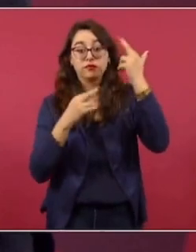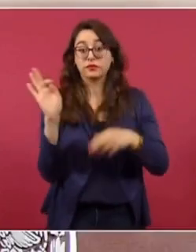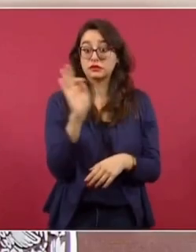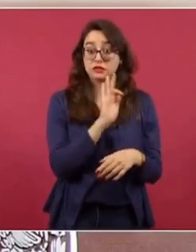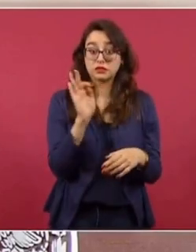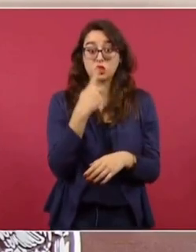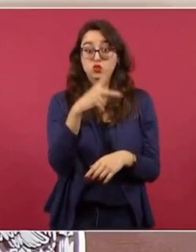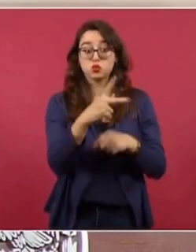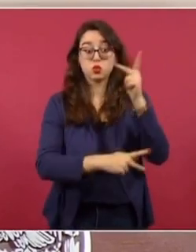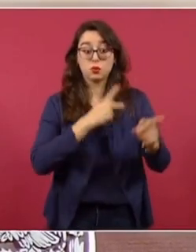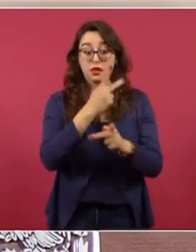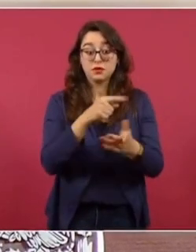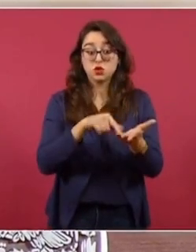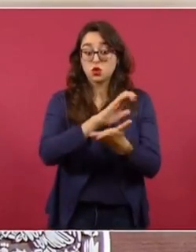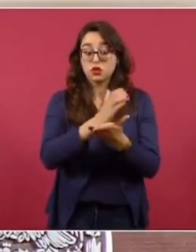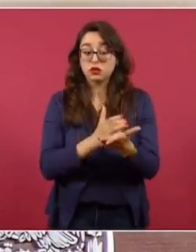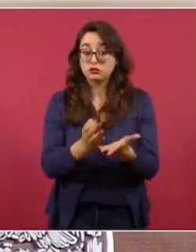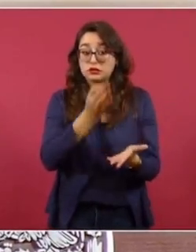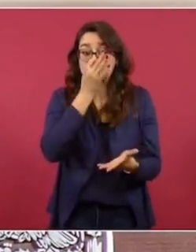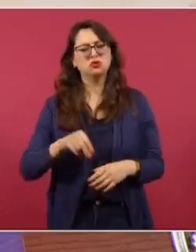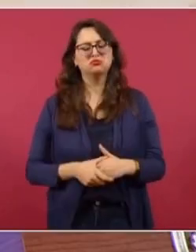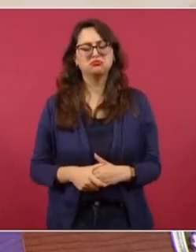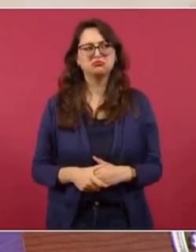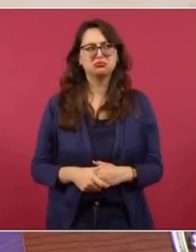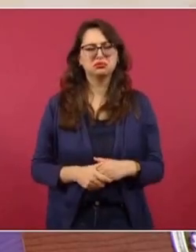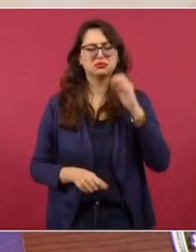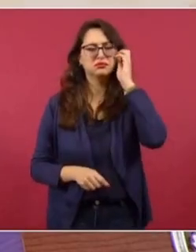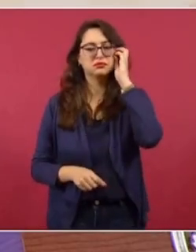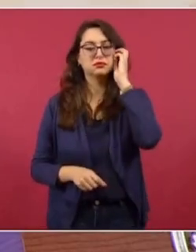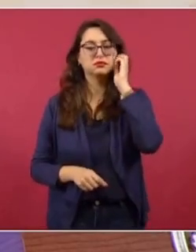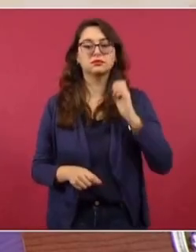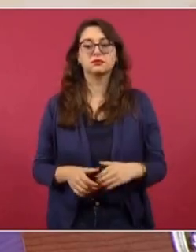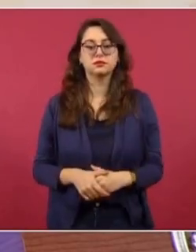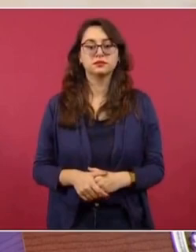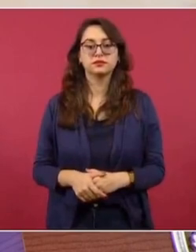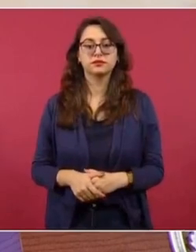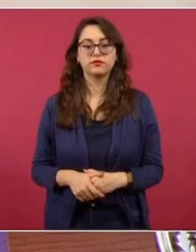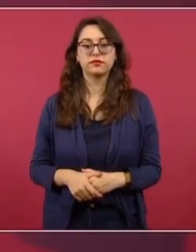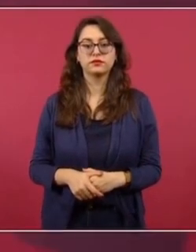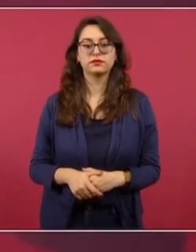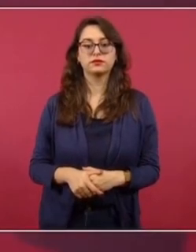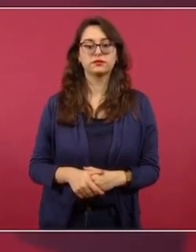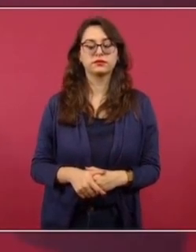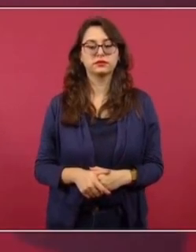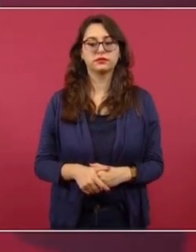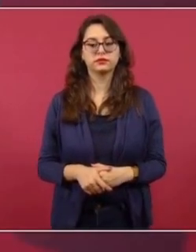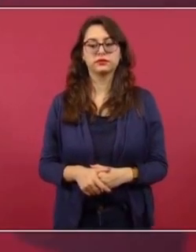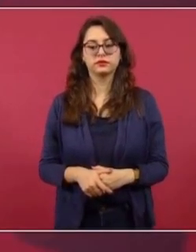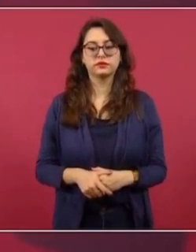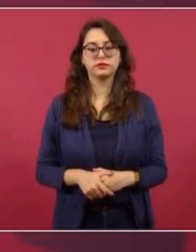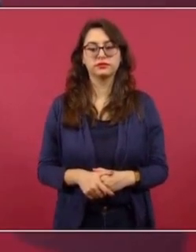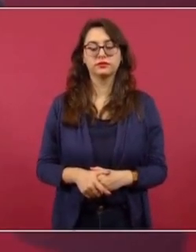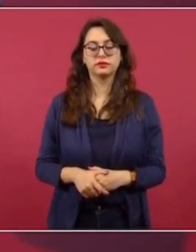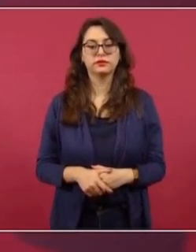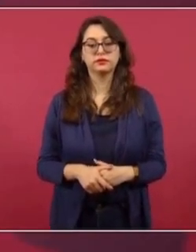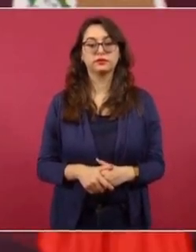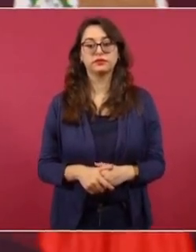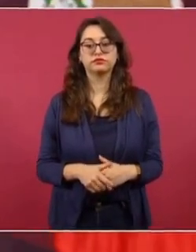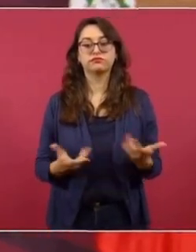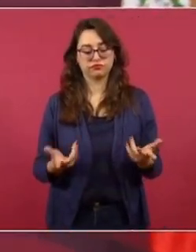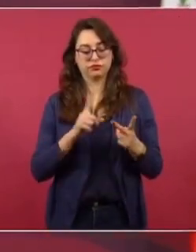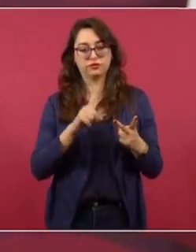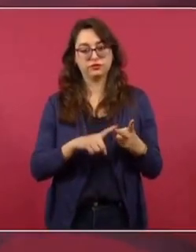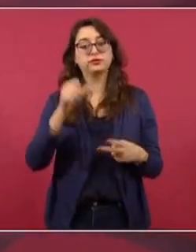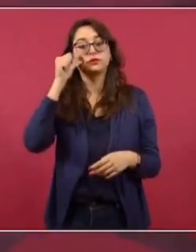vencerse, ampliárselas. Y lo otro es que nos informaron ayer